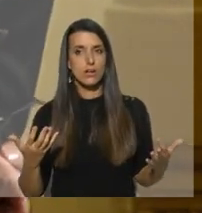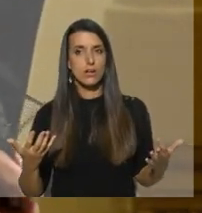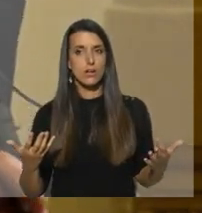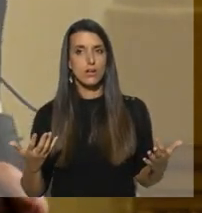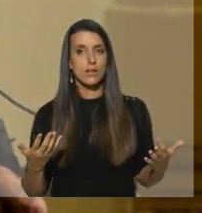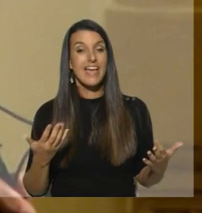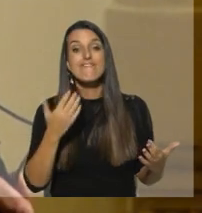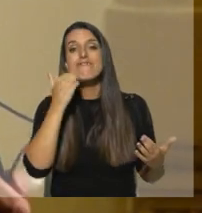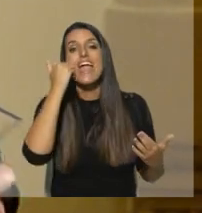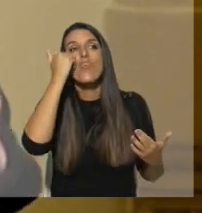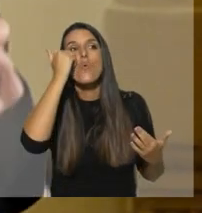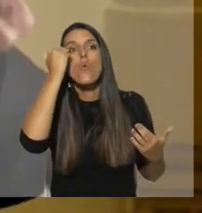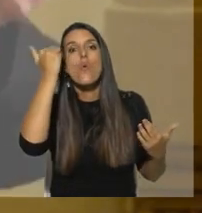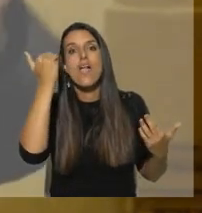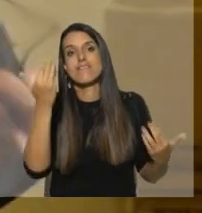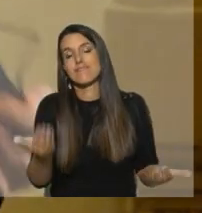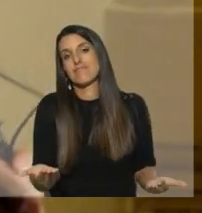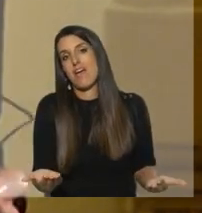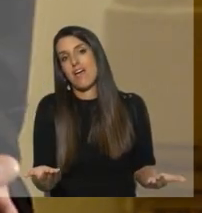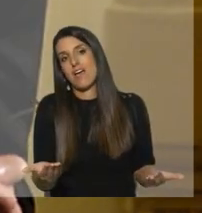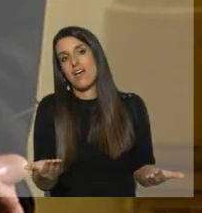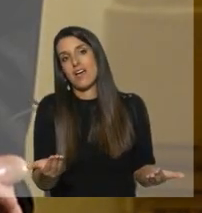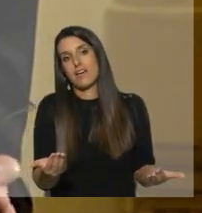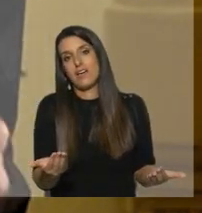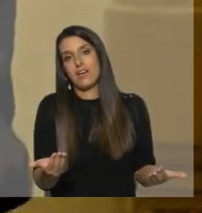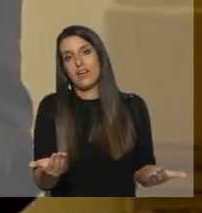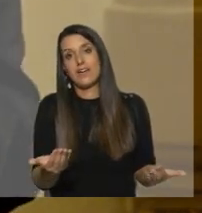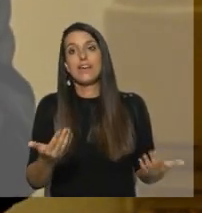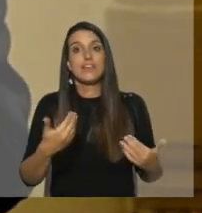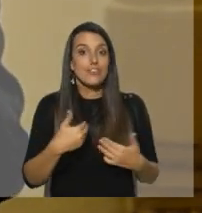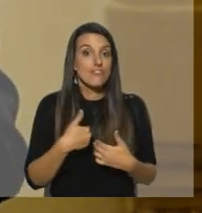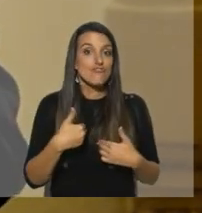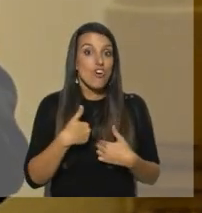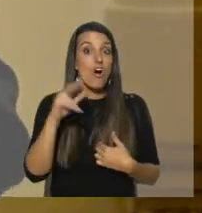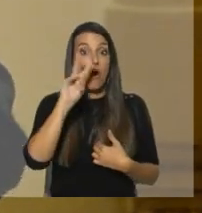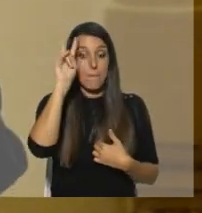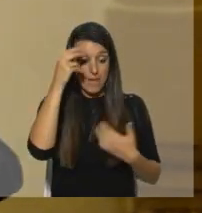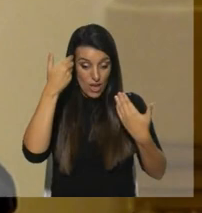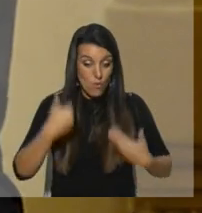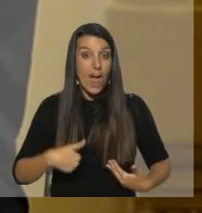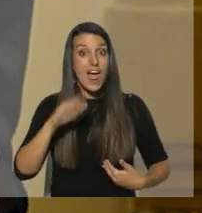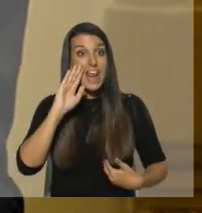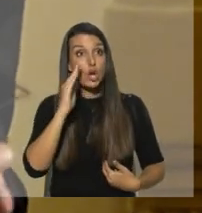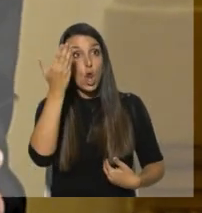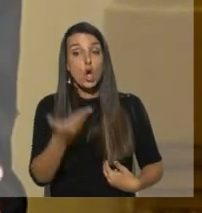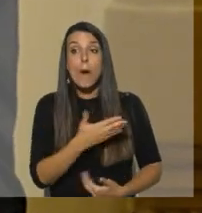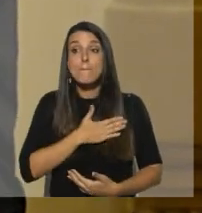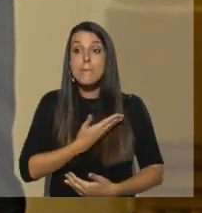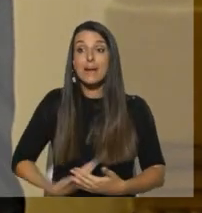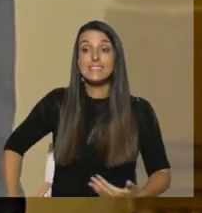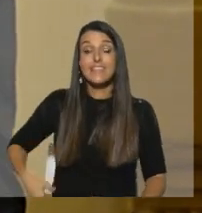Es una vergüenza, es una vergüenza. Y yo como peruano lo reconozco